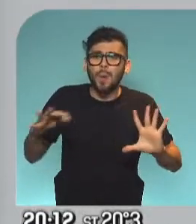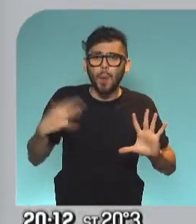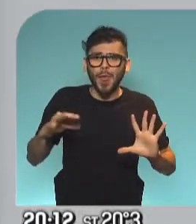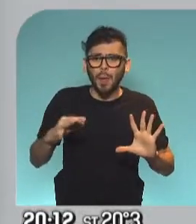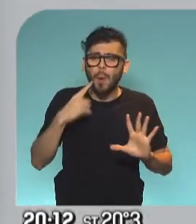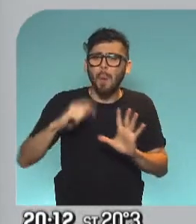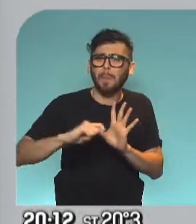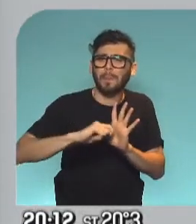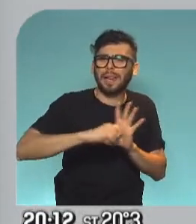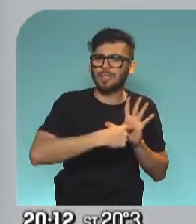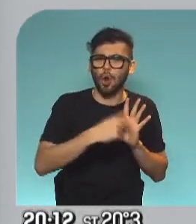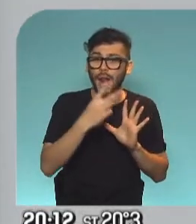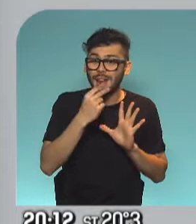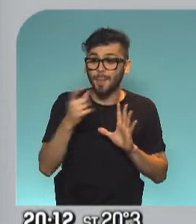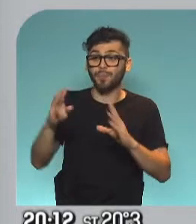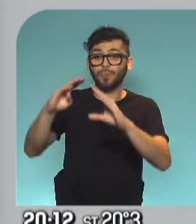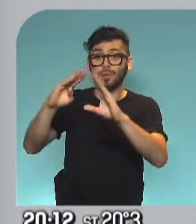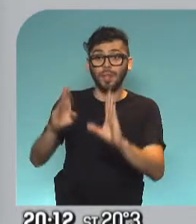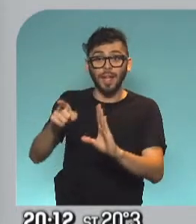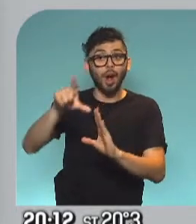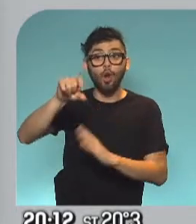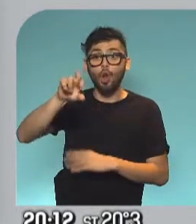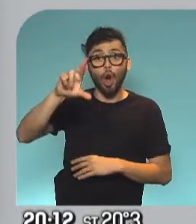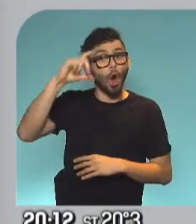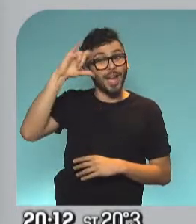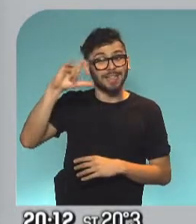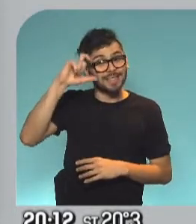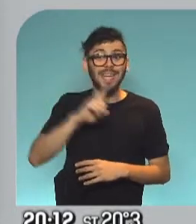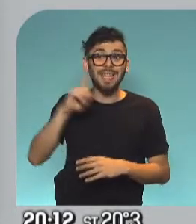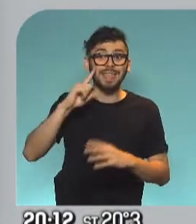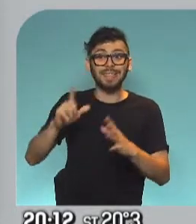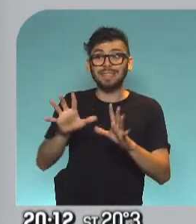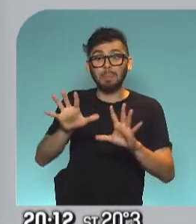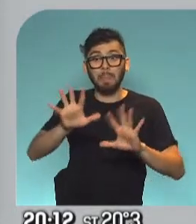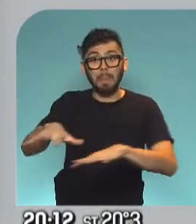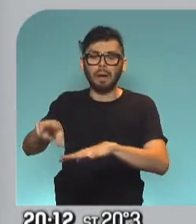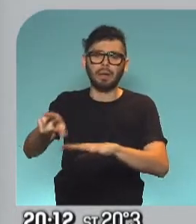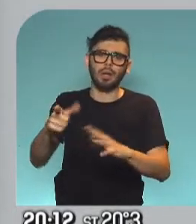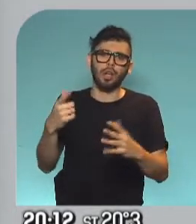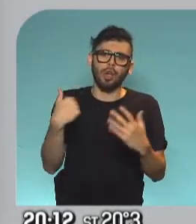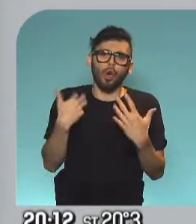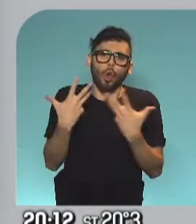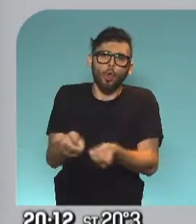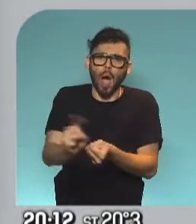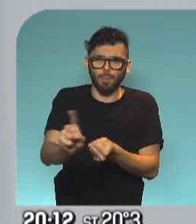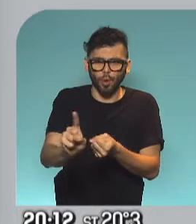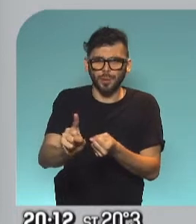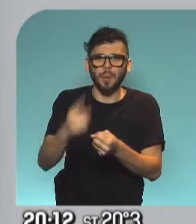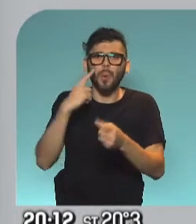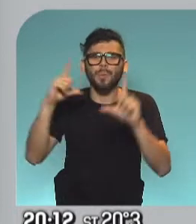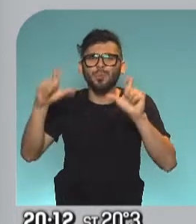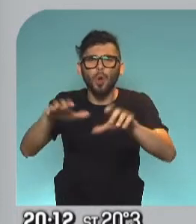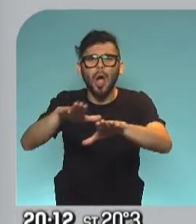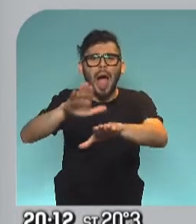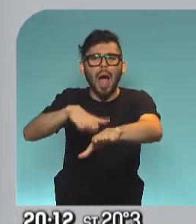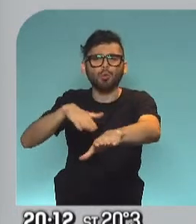ante el escrache que sufrió en su domicilio Lorenzetti, y allí comparte una nota donde se ve esta caravana de autos y bocinazos